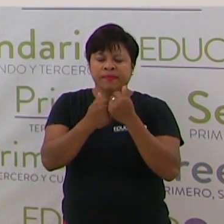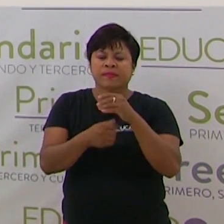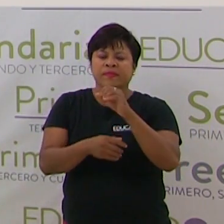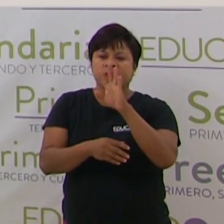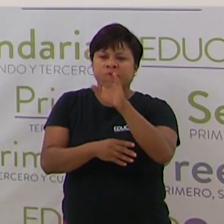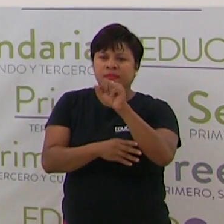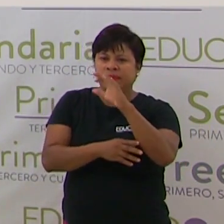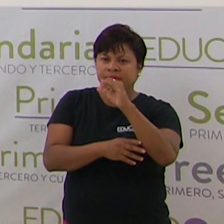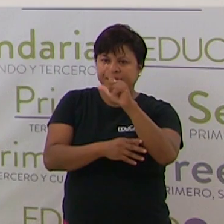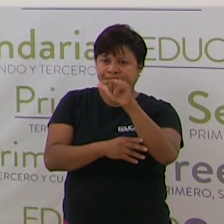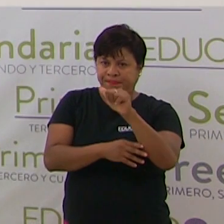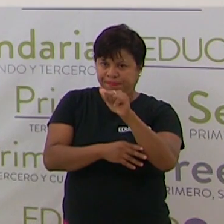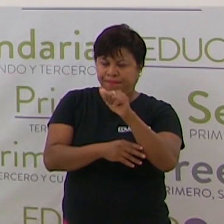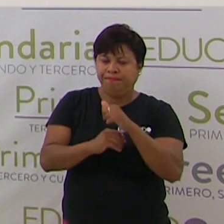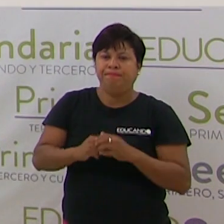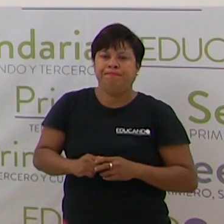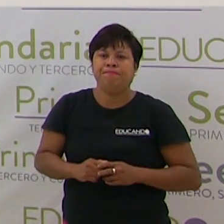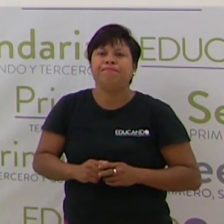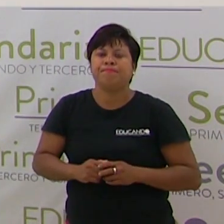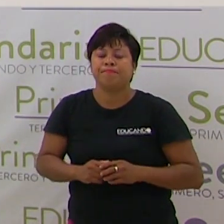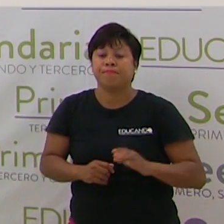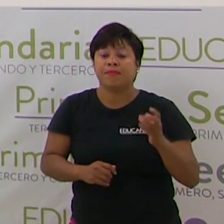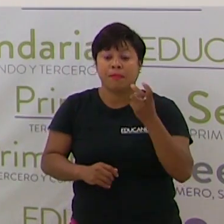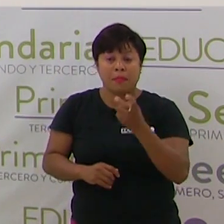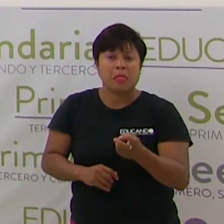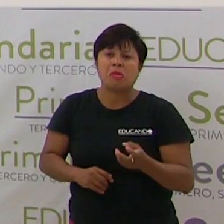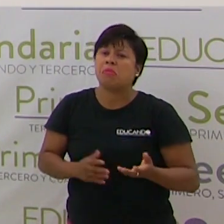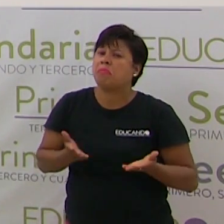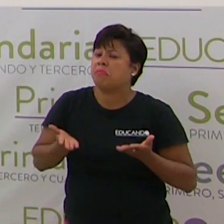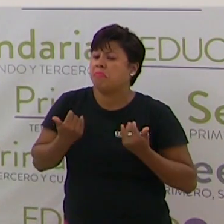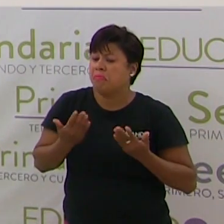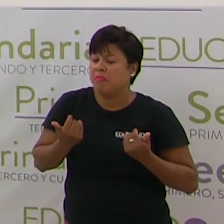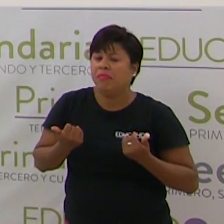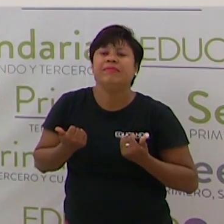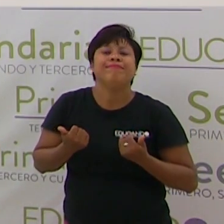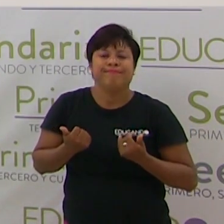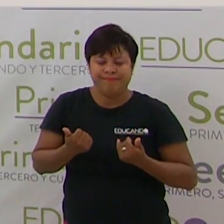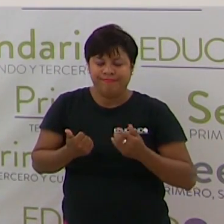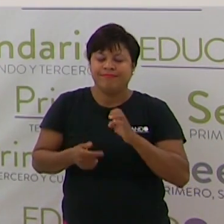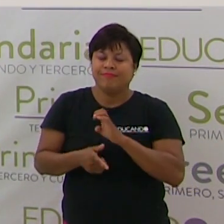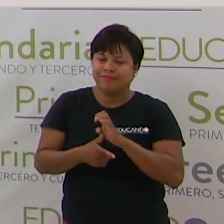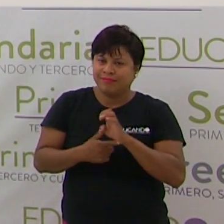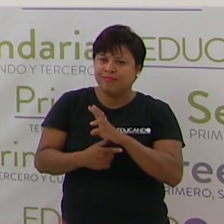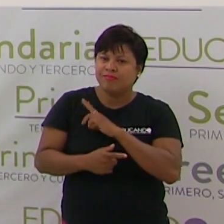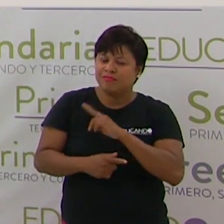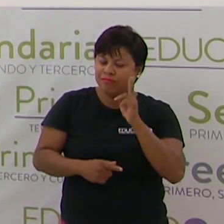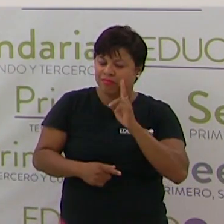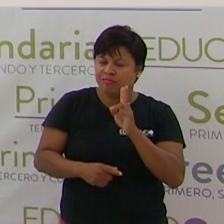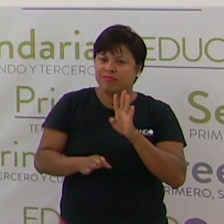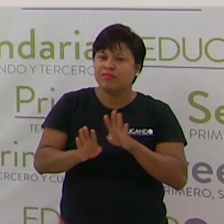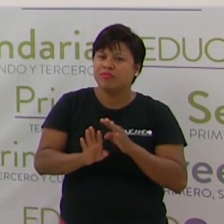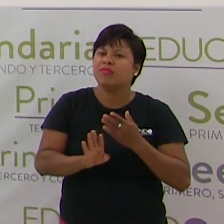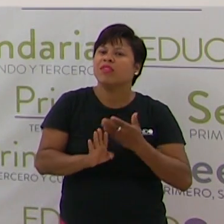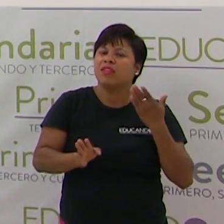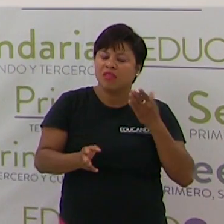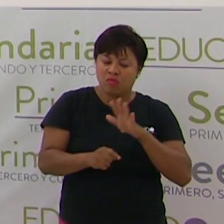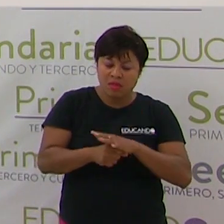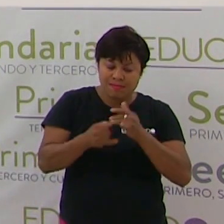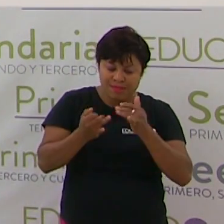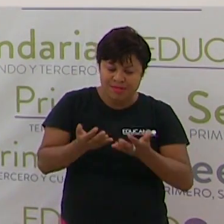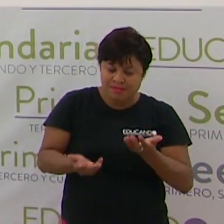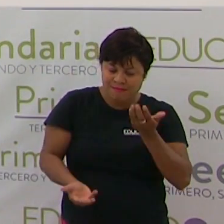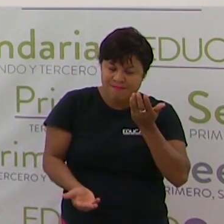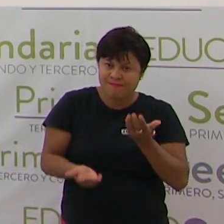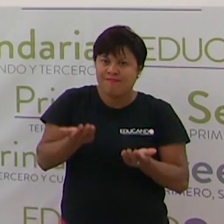aparatos electrónicos con los cuales pudiéramos ver el peso de las cosas.